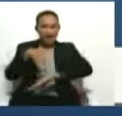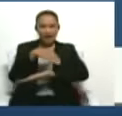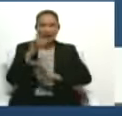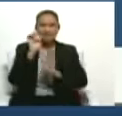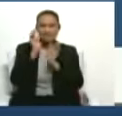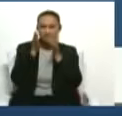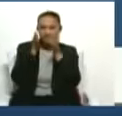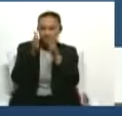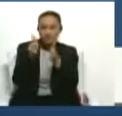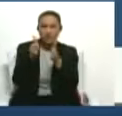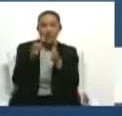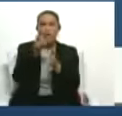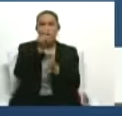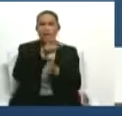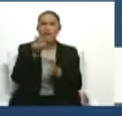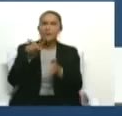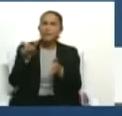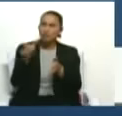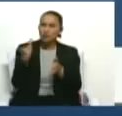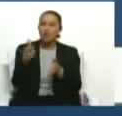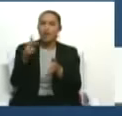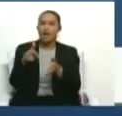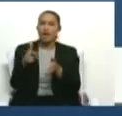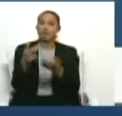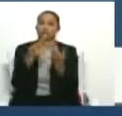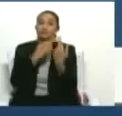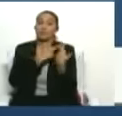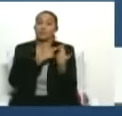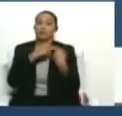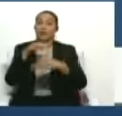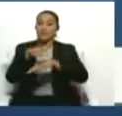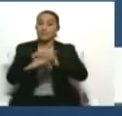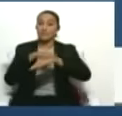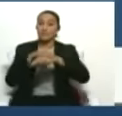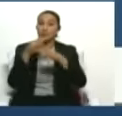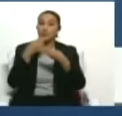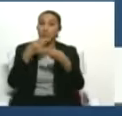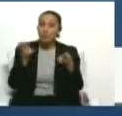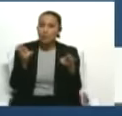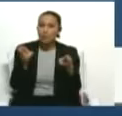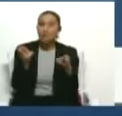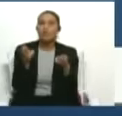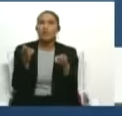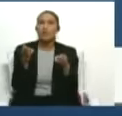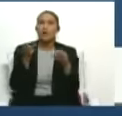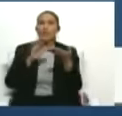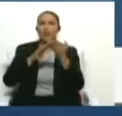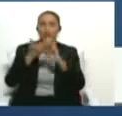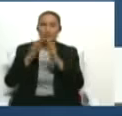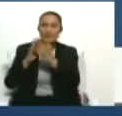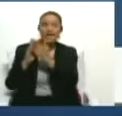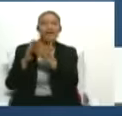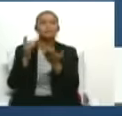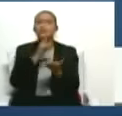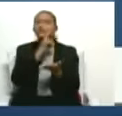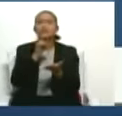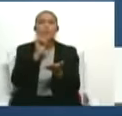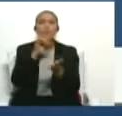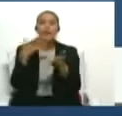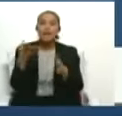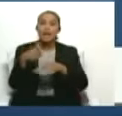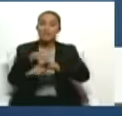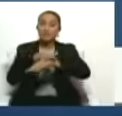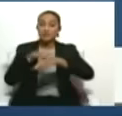pueblo, conocidos como el Ministerio Público Va a tu Comunidad. El Ministerio Público Atiende tu Denuncia en la Parroquia. Hay